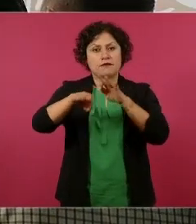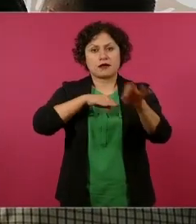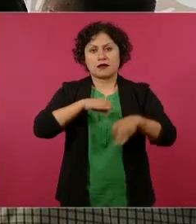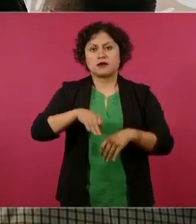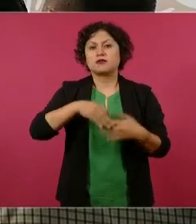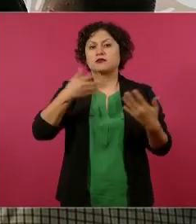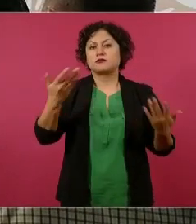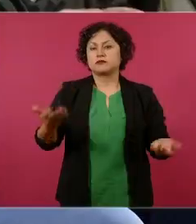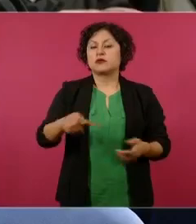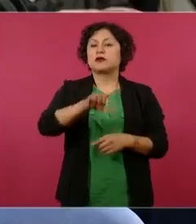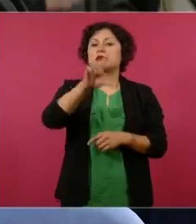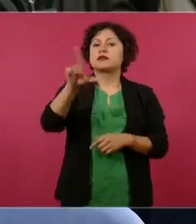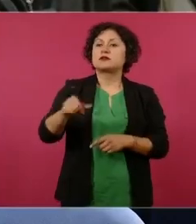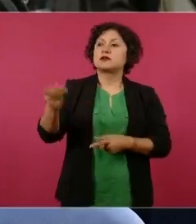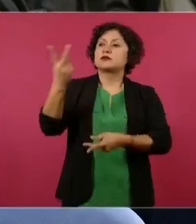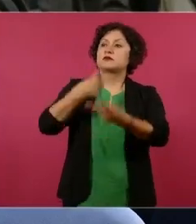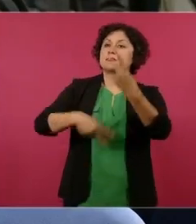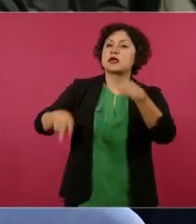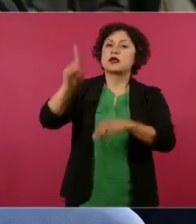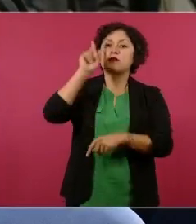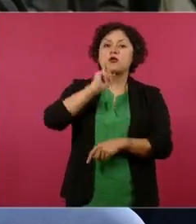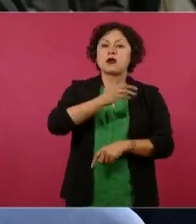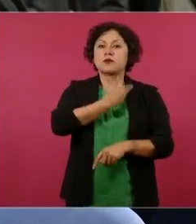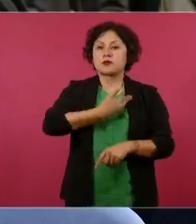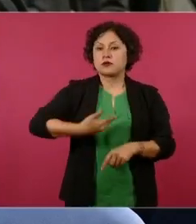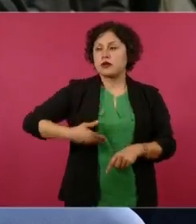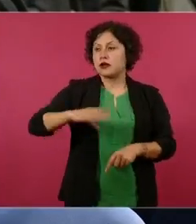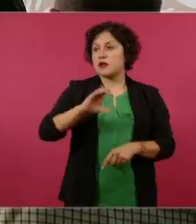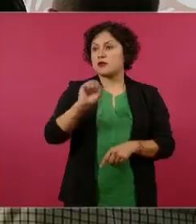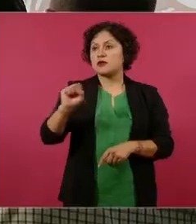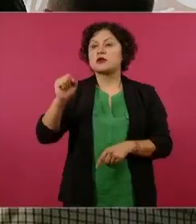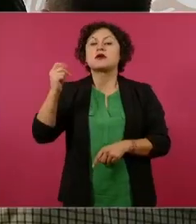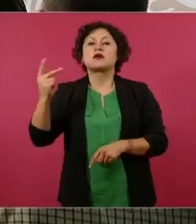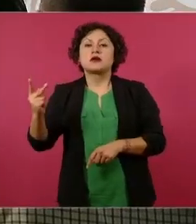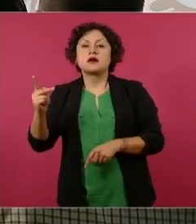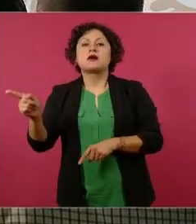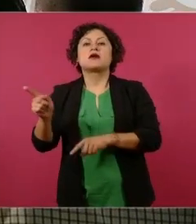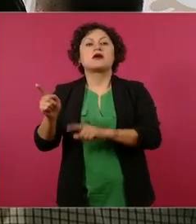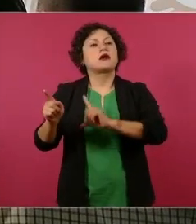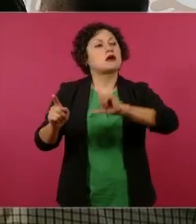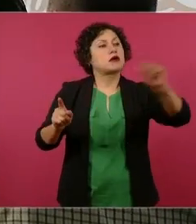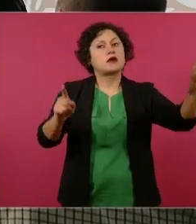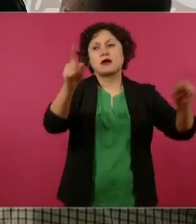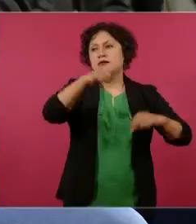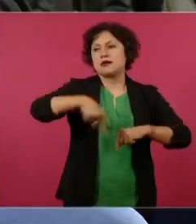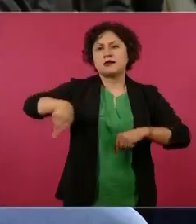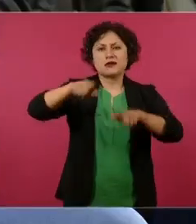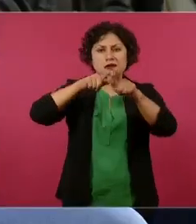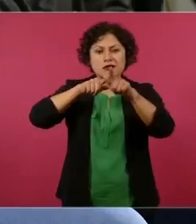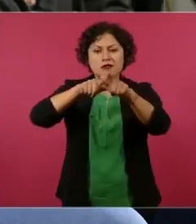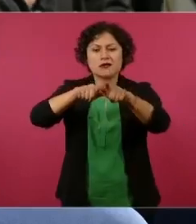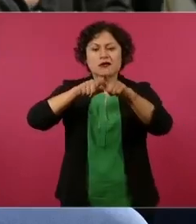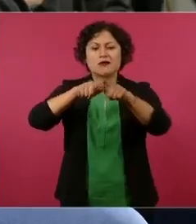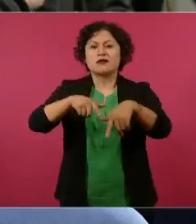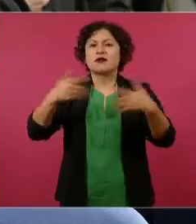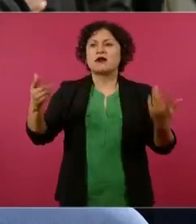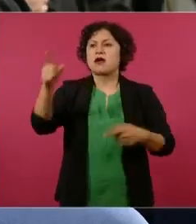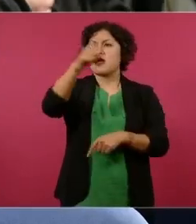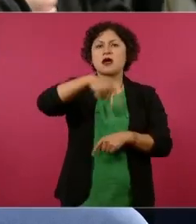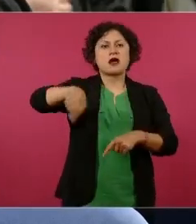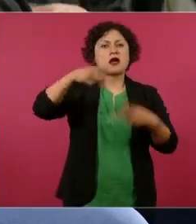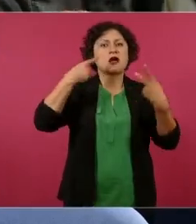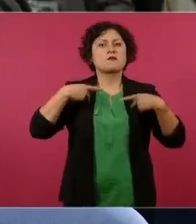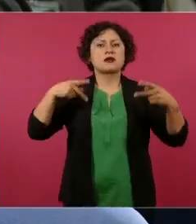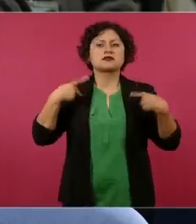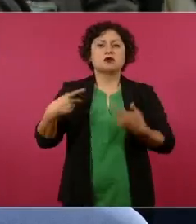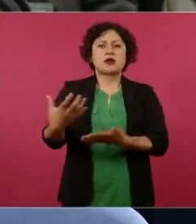Claudia Sheinbaum y van a seguir haciendo ese trabajo, sí, invaluable. Eso es lo que dicen. Es gente que no está, no, sí, no se ha enriquecido, no, que no está.